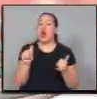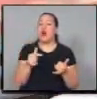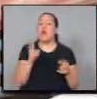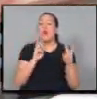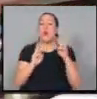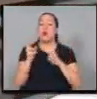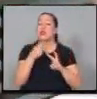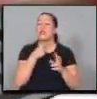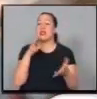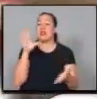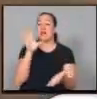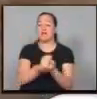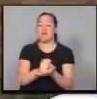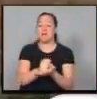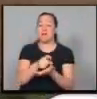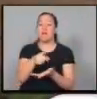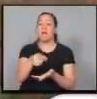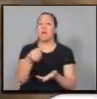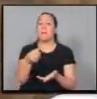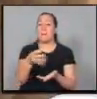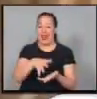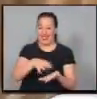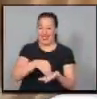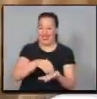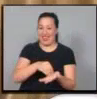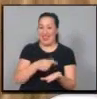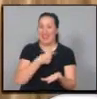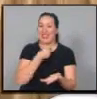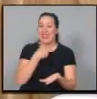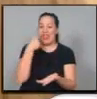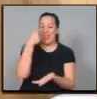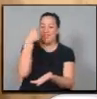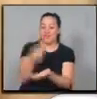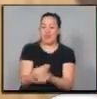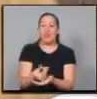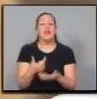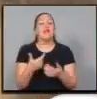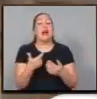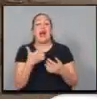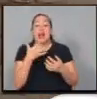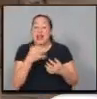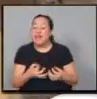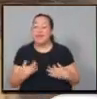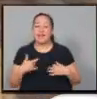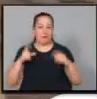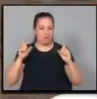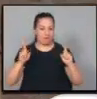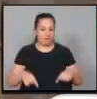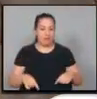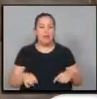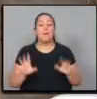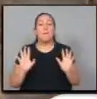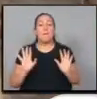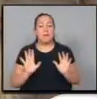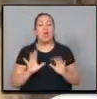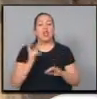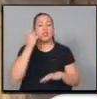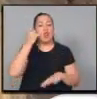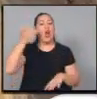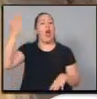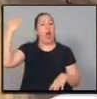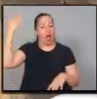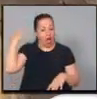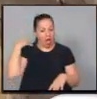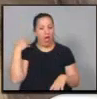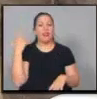ese predio? ¿Estaban prendiendo fuego justamente porque pensaban instalarse? Y la verdad que no les sabría decir bien eso, pero ya tiempos atrás ya